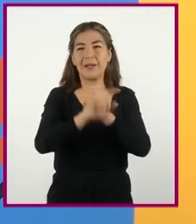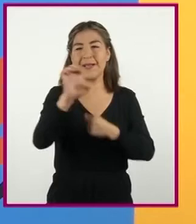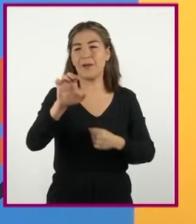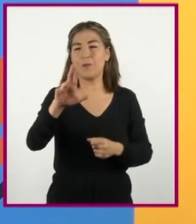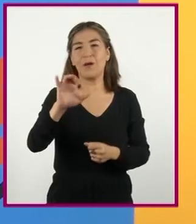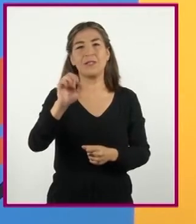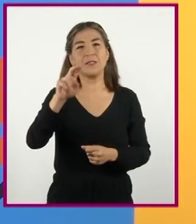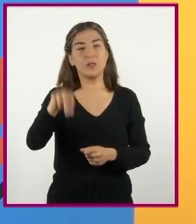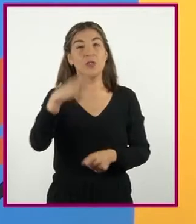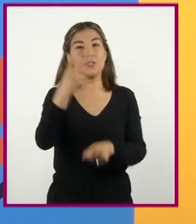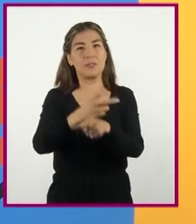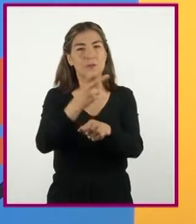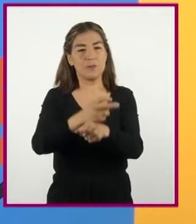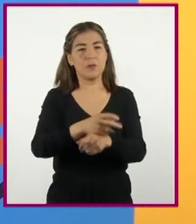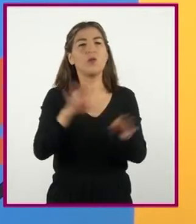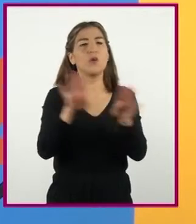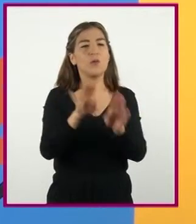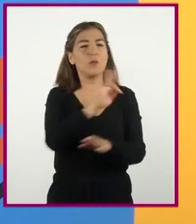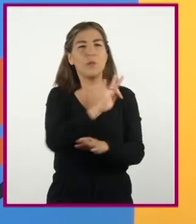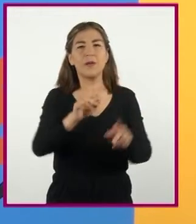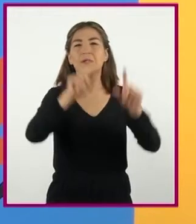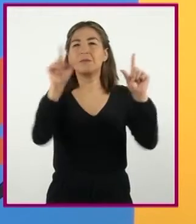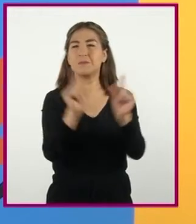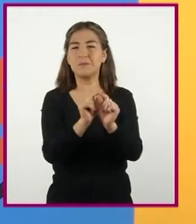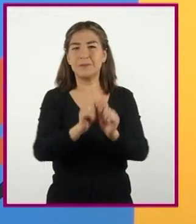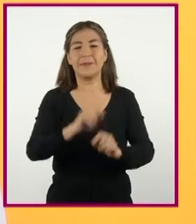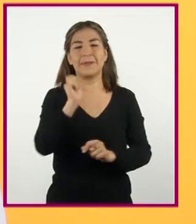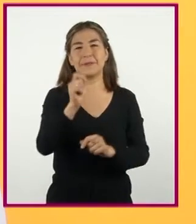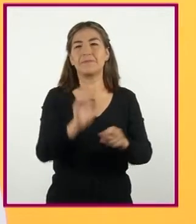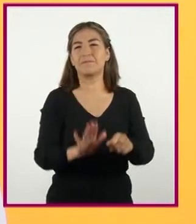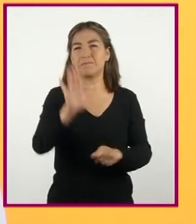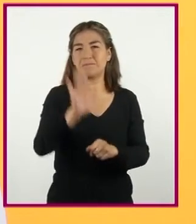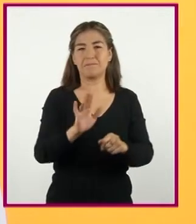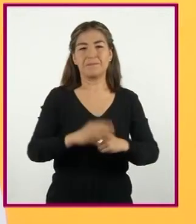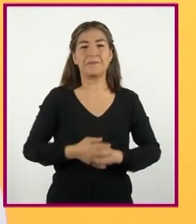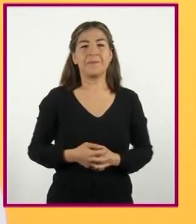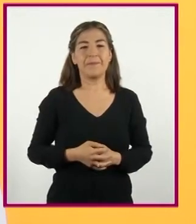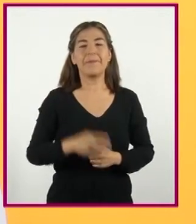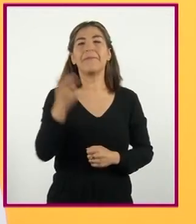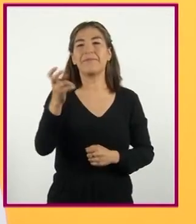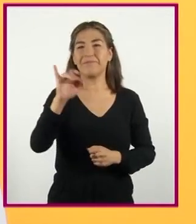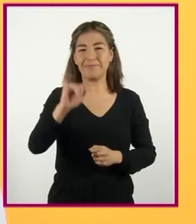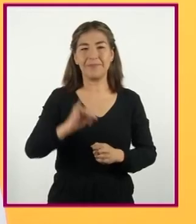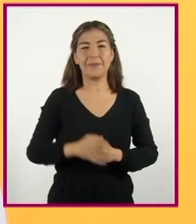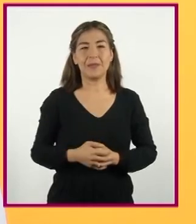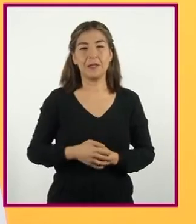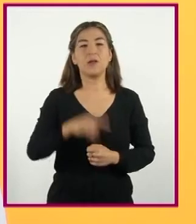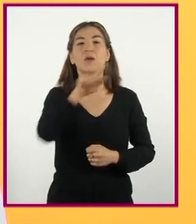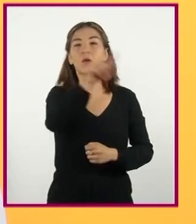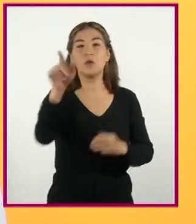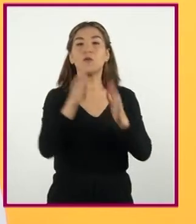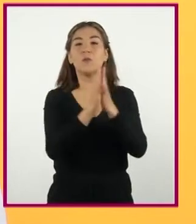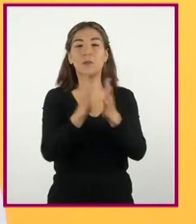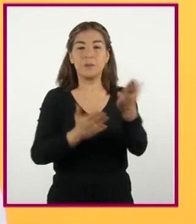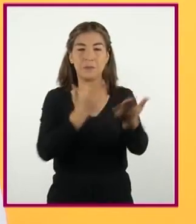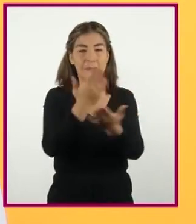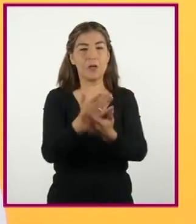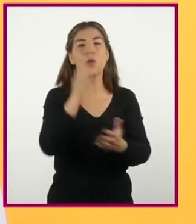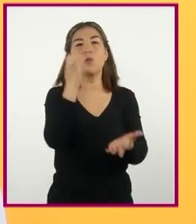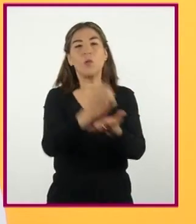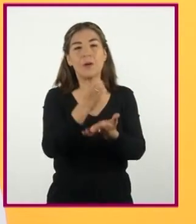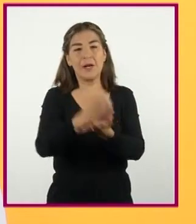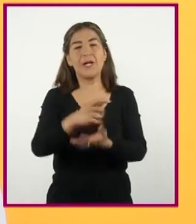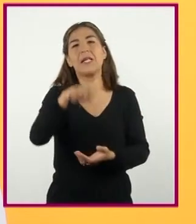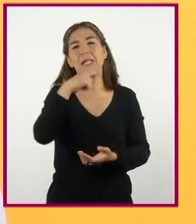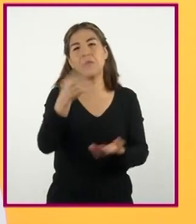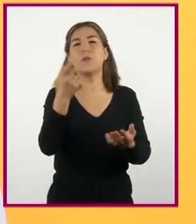grado y aprenderemos cómo reducir términos semejantes. Así es. Se les pide tener a la mano cuaderno,